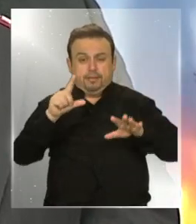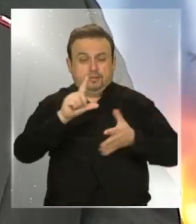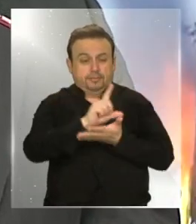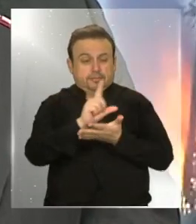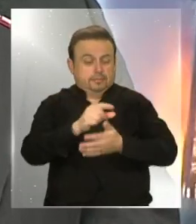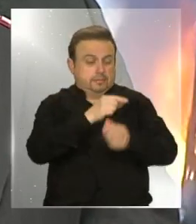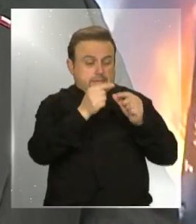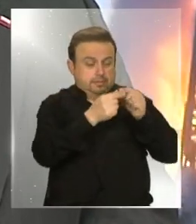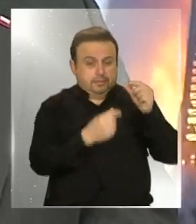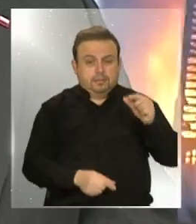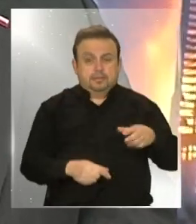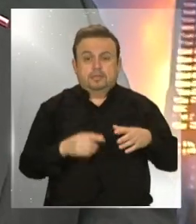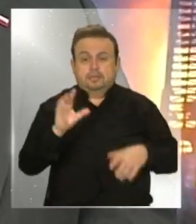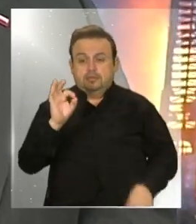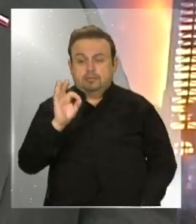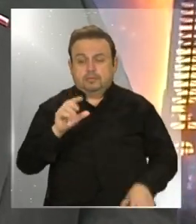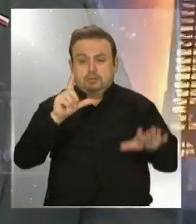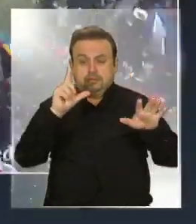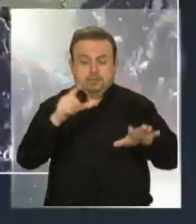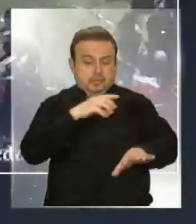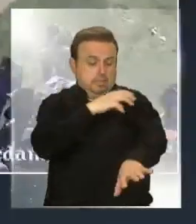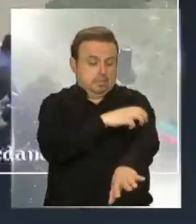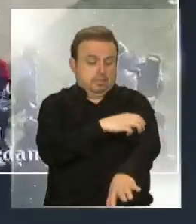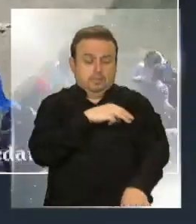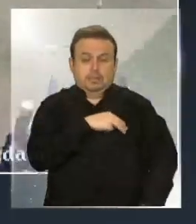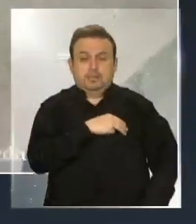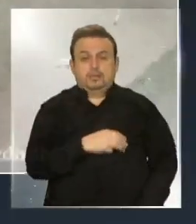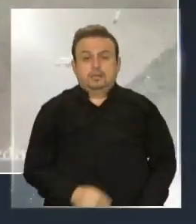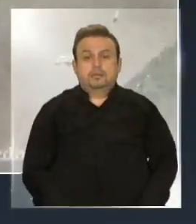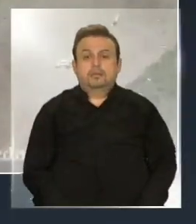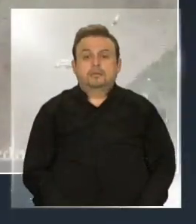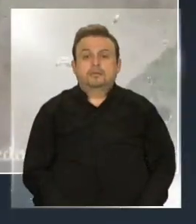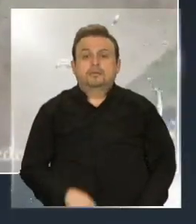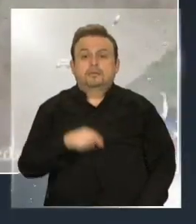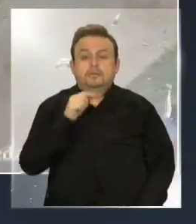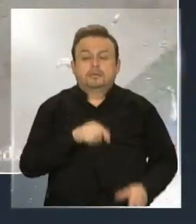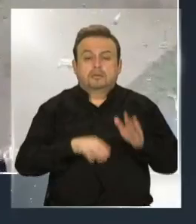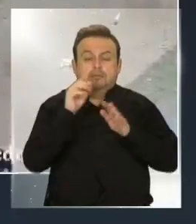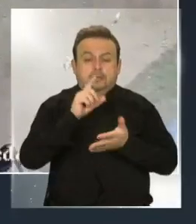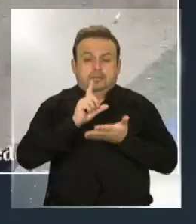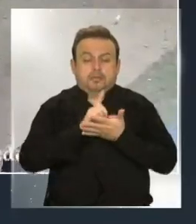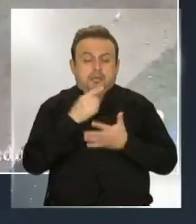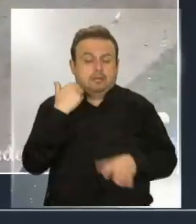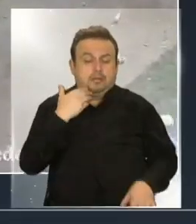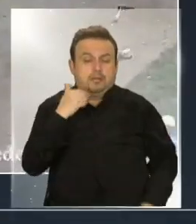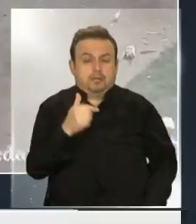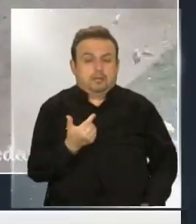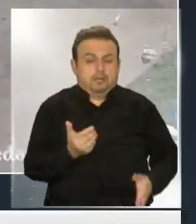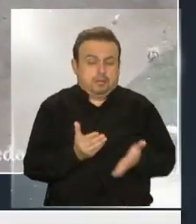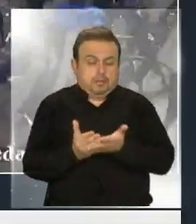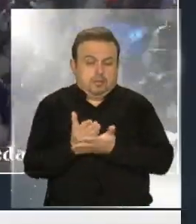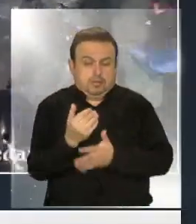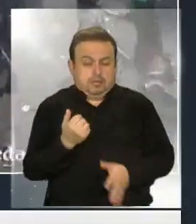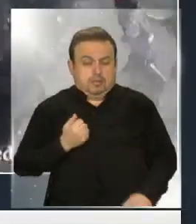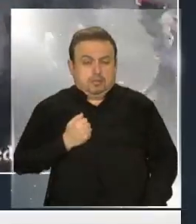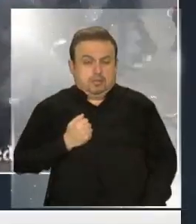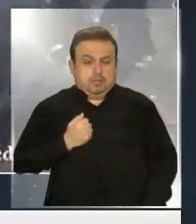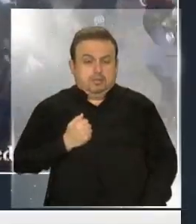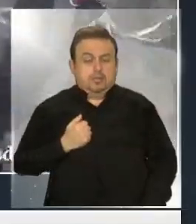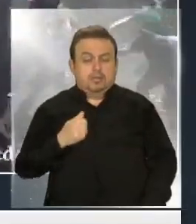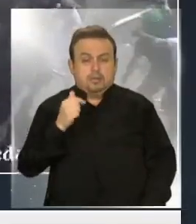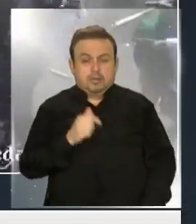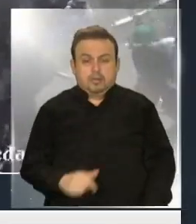nacional. 57 de ellos fueron en la región metropolitana, destacando el más relevante, el más importante. Esto partió muy temprano en la mañana,